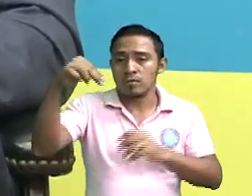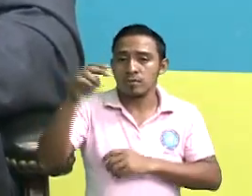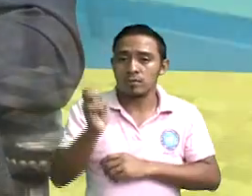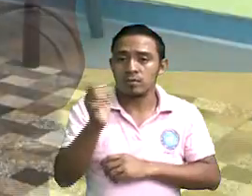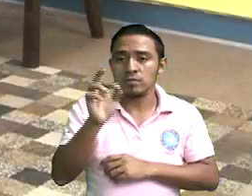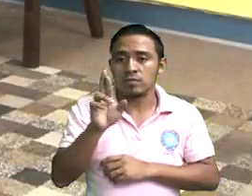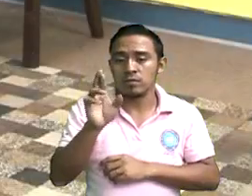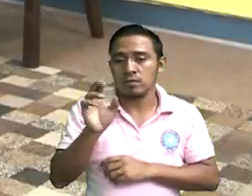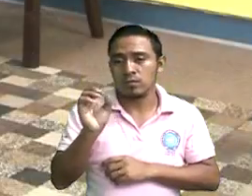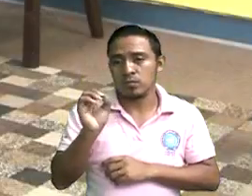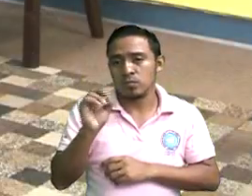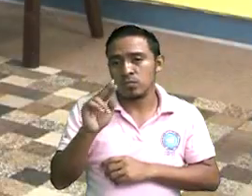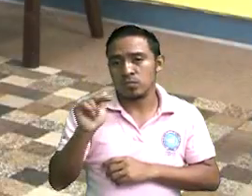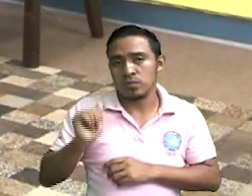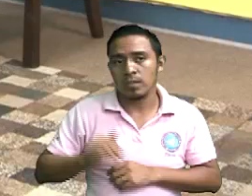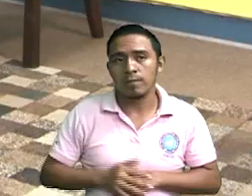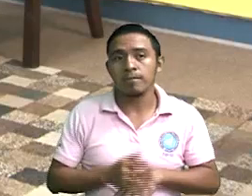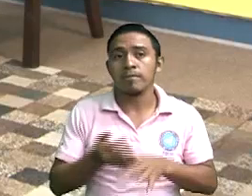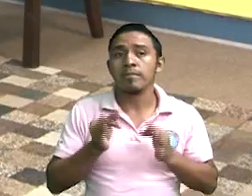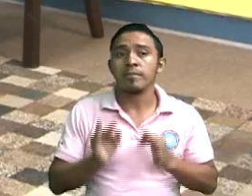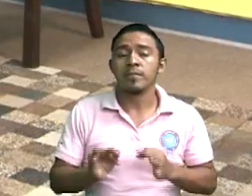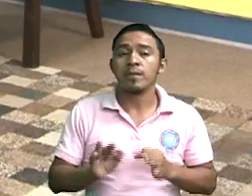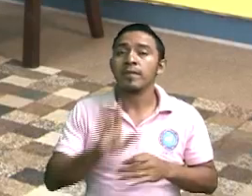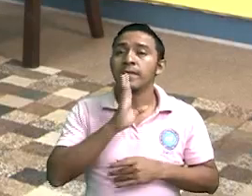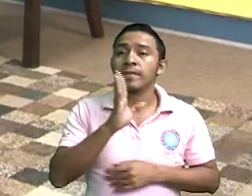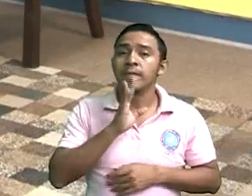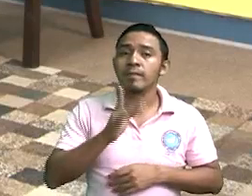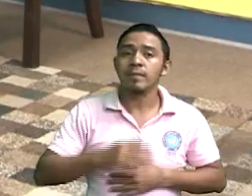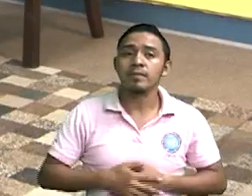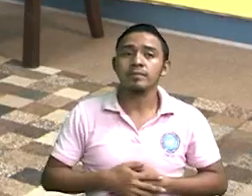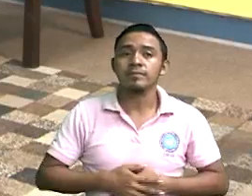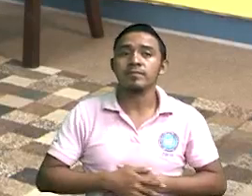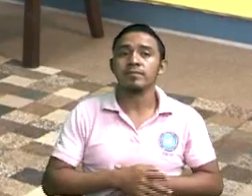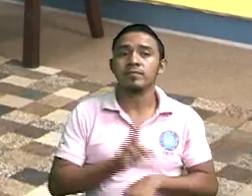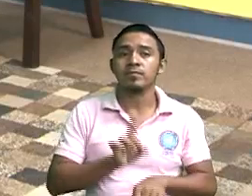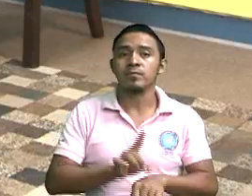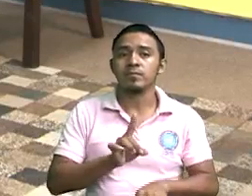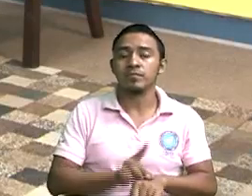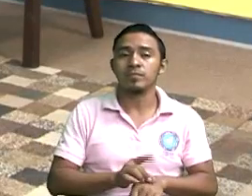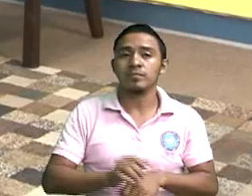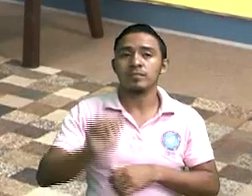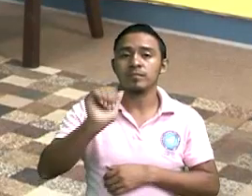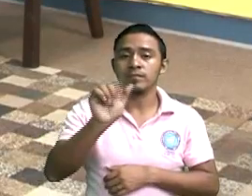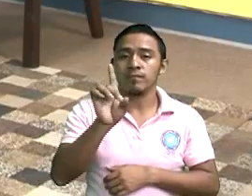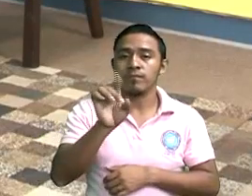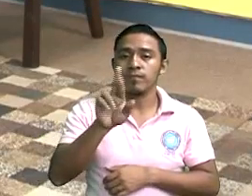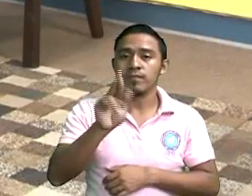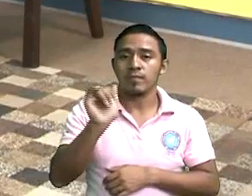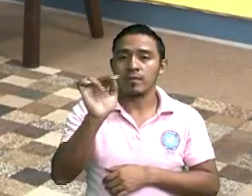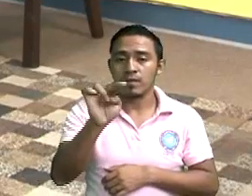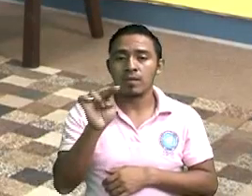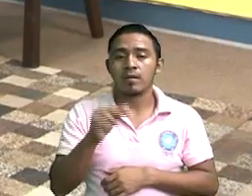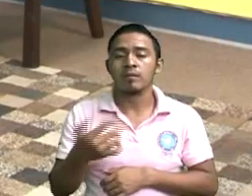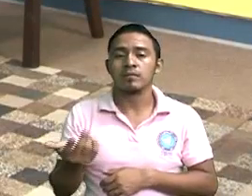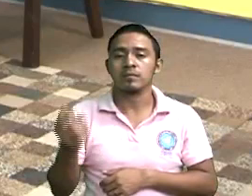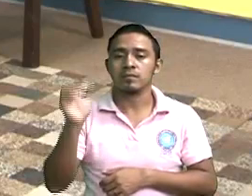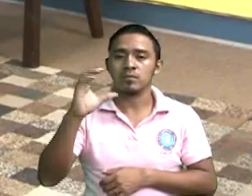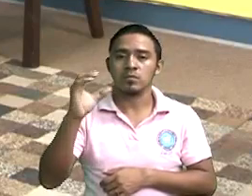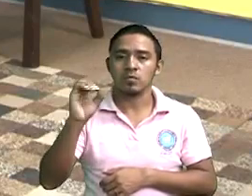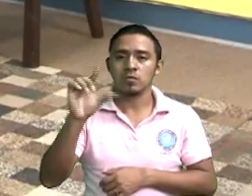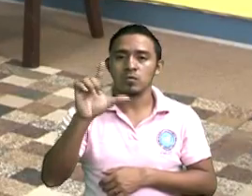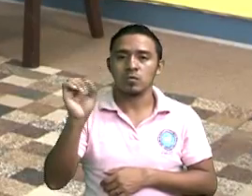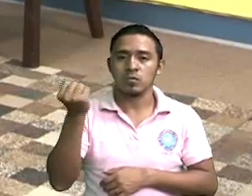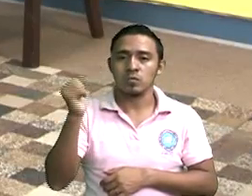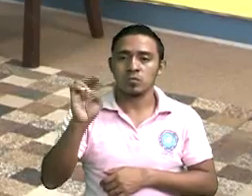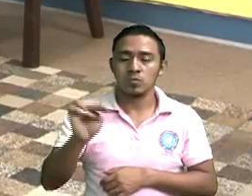neuromuscular. Muy bien, estamos conversando con el doctor Adrián Coulson del Hospital Manolo